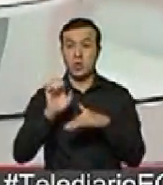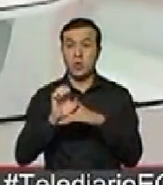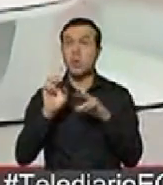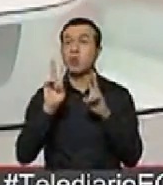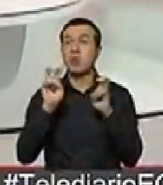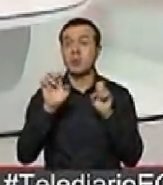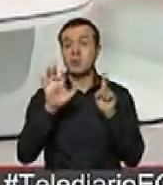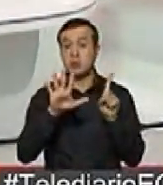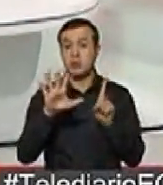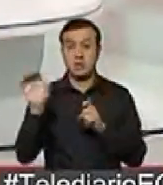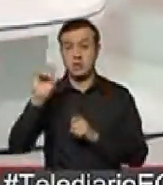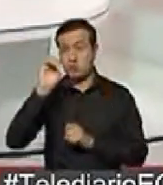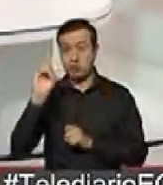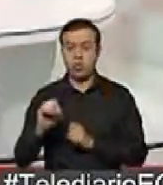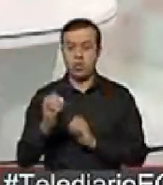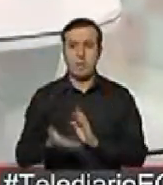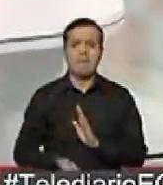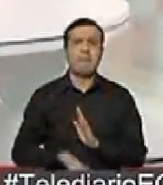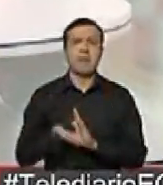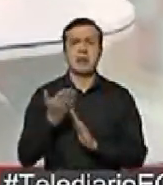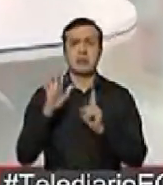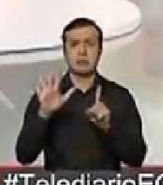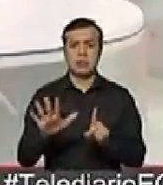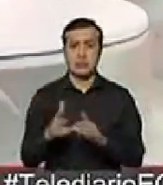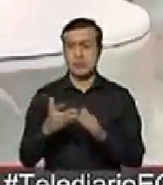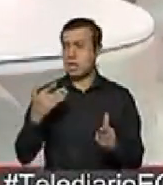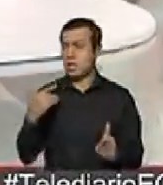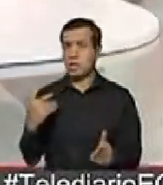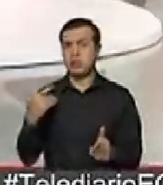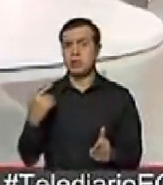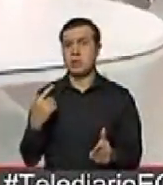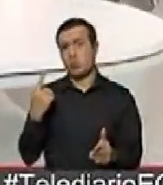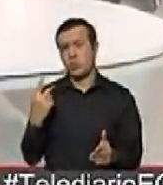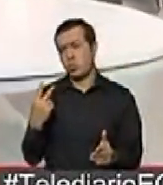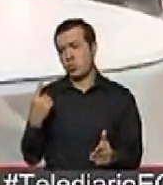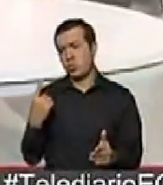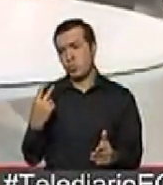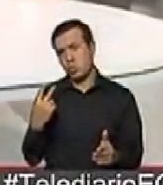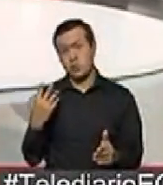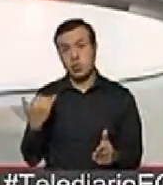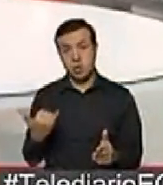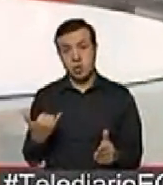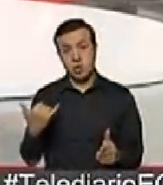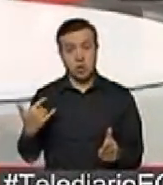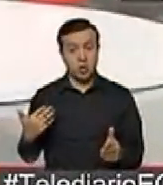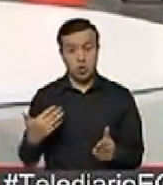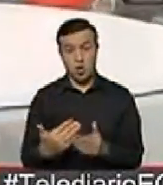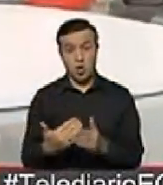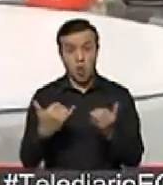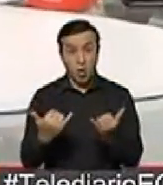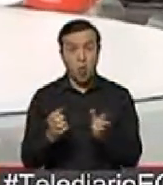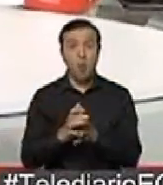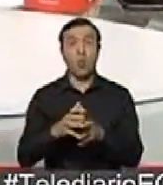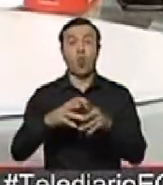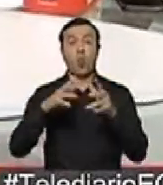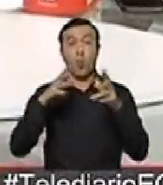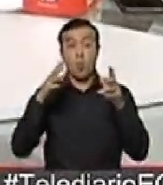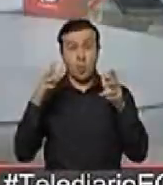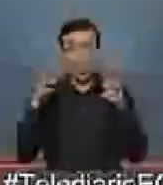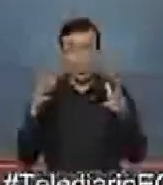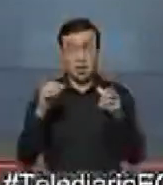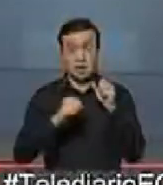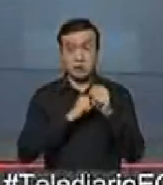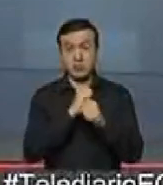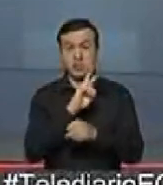un 600%. Es decir, hablamos de que hace 6 años no había uno o dos casos, a lo mucho, y en este momento tenemos desde